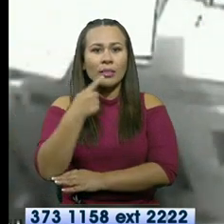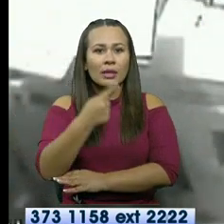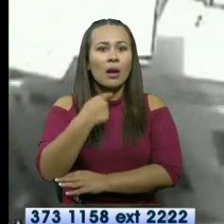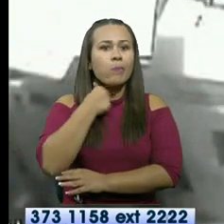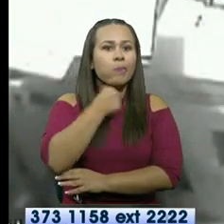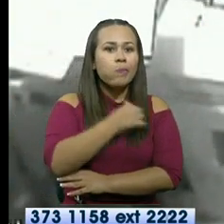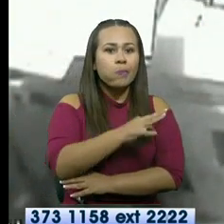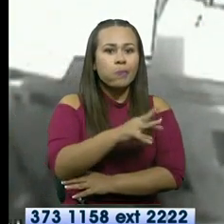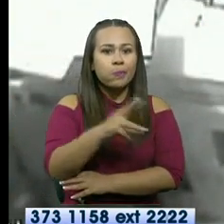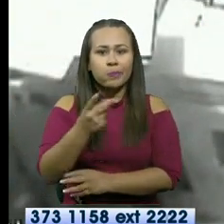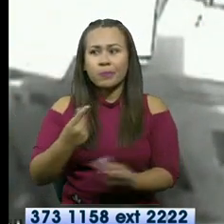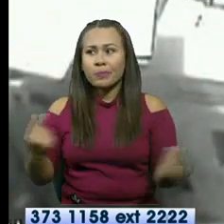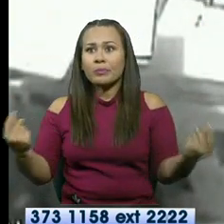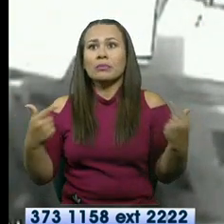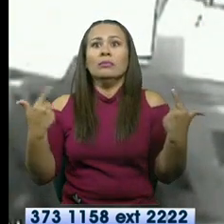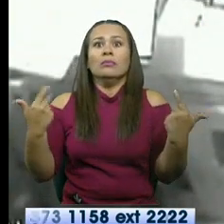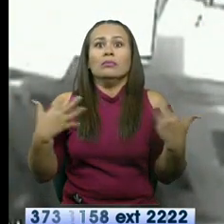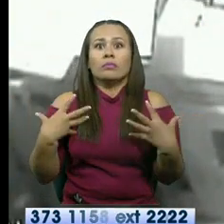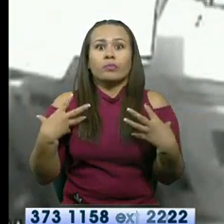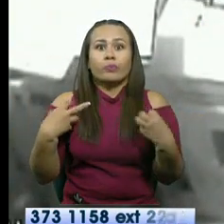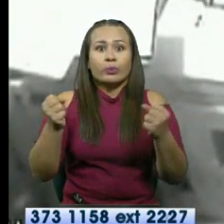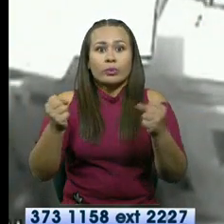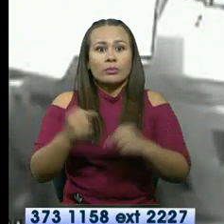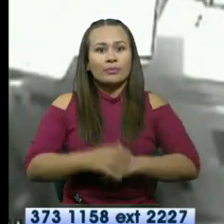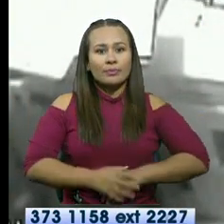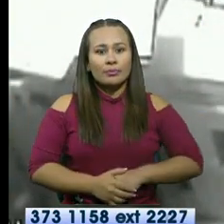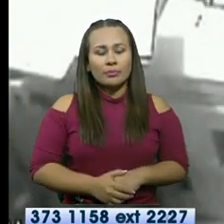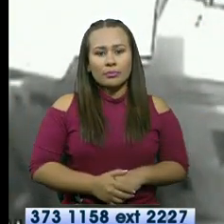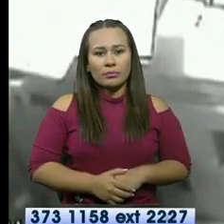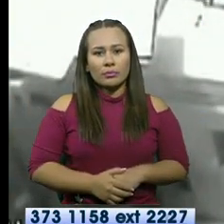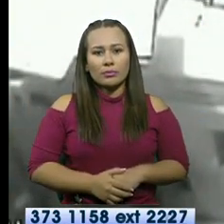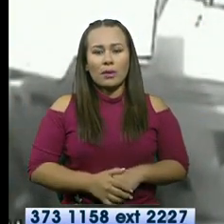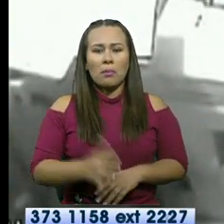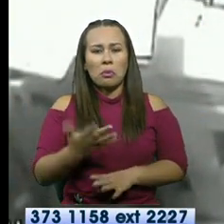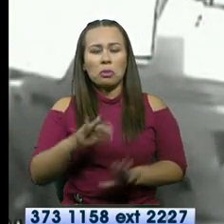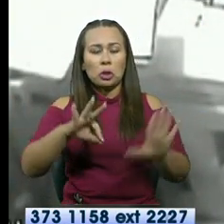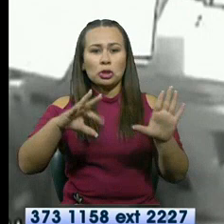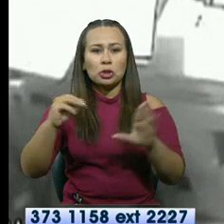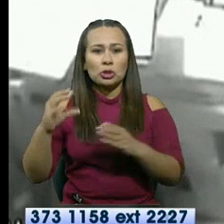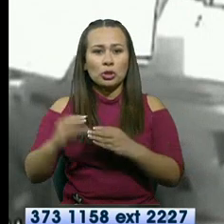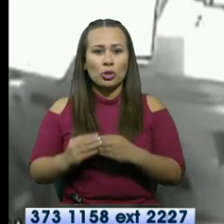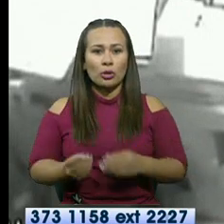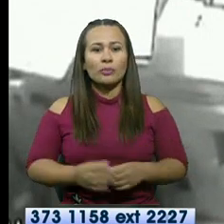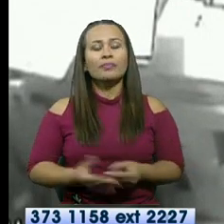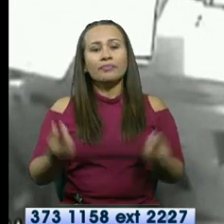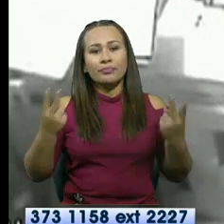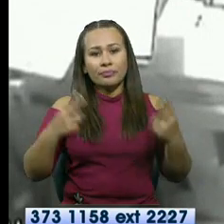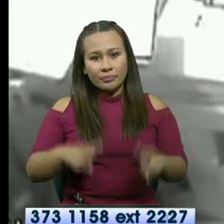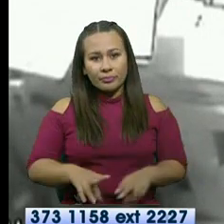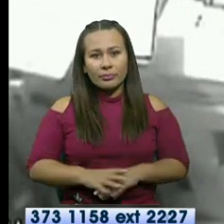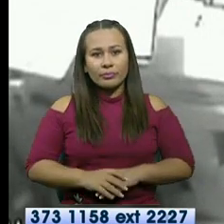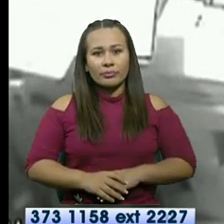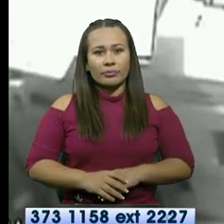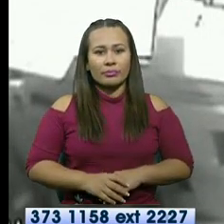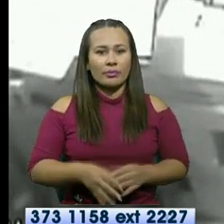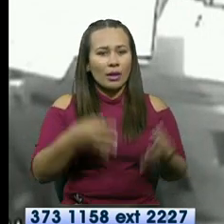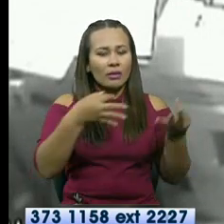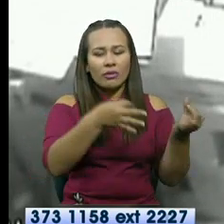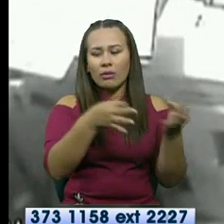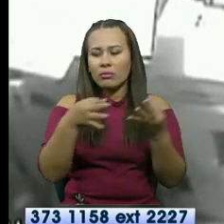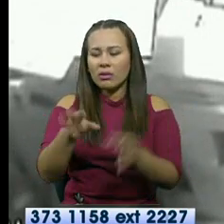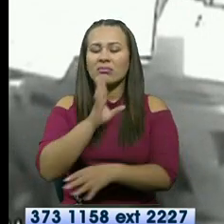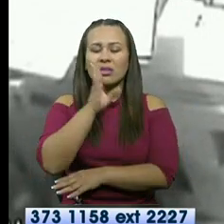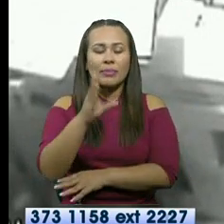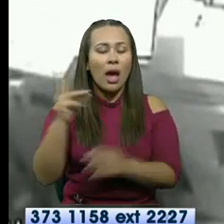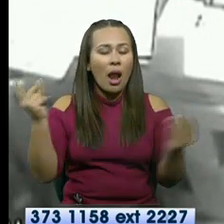asalto y me ponen a robar. Se llevaron aproximadamente como $800 y también el mismo sistema.